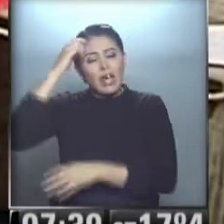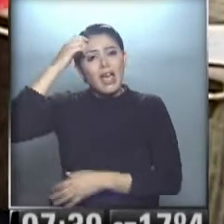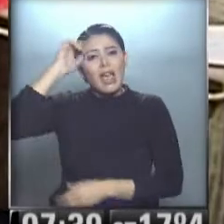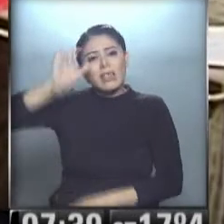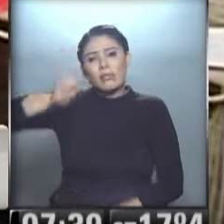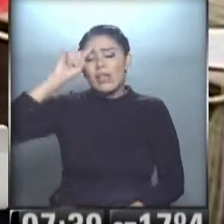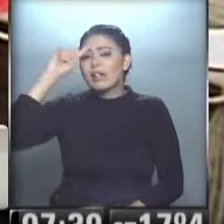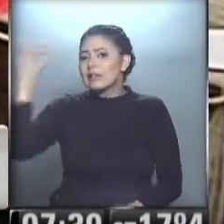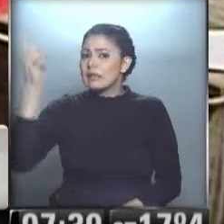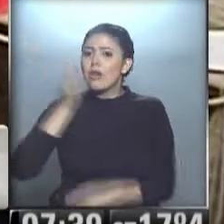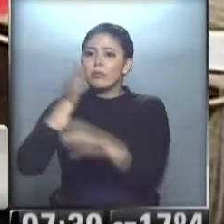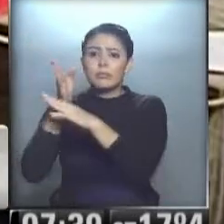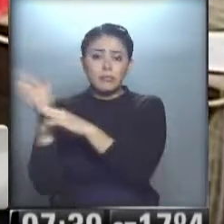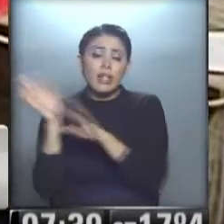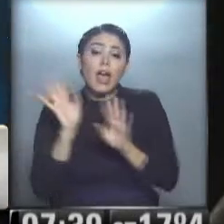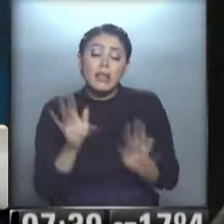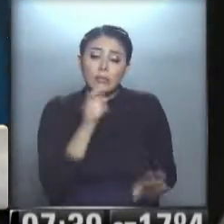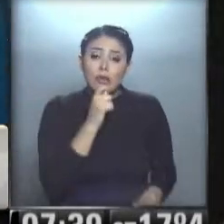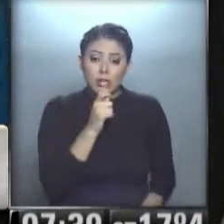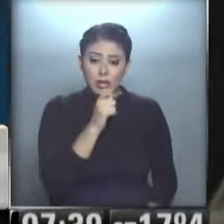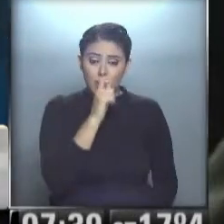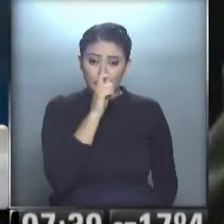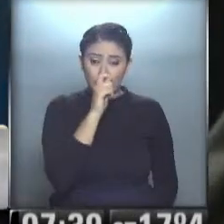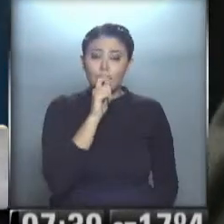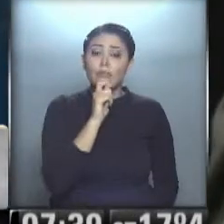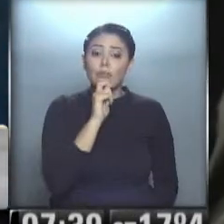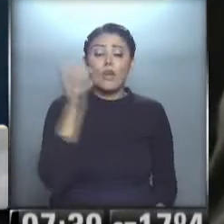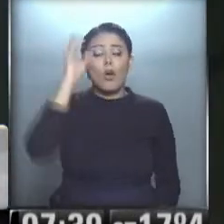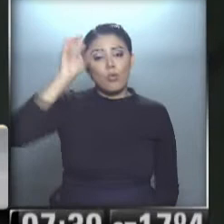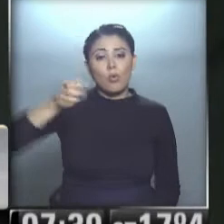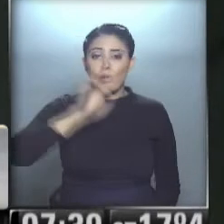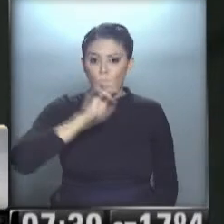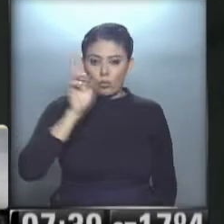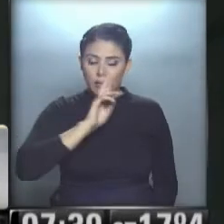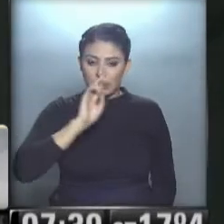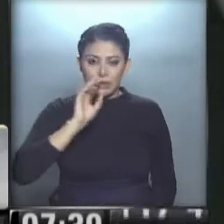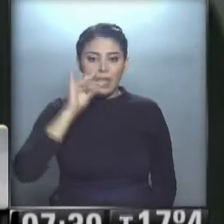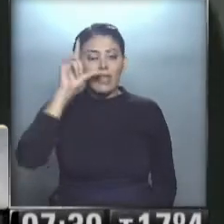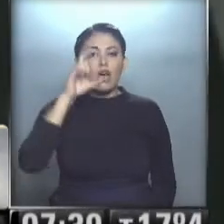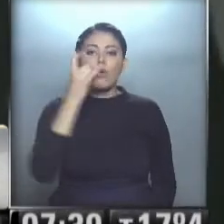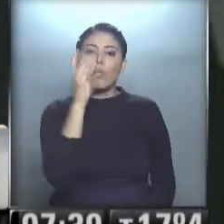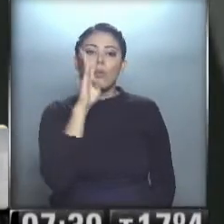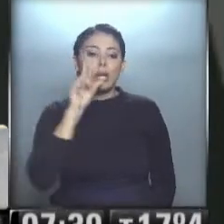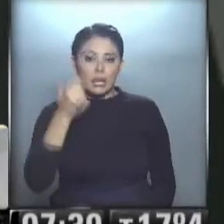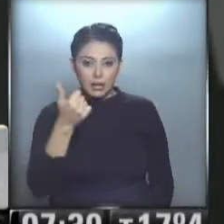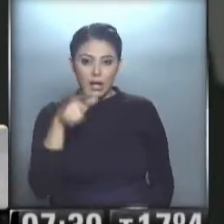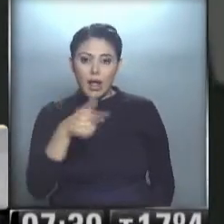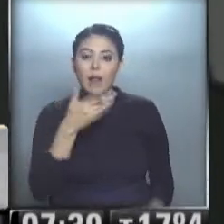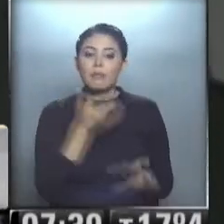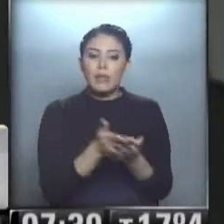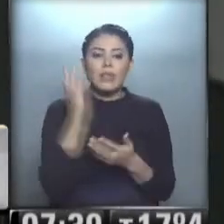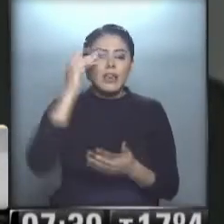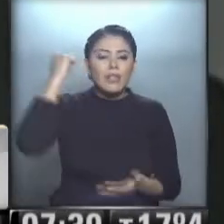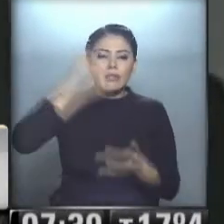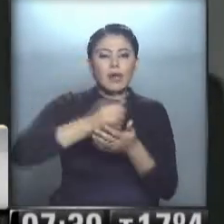donde fueron víctimas así sucedió con el pedido de la jueza maría servini de cubría por crímenes en el franquismo